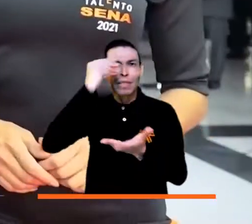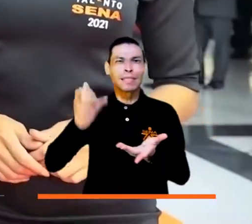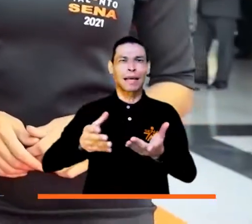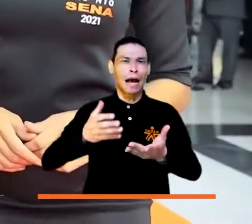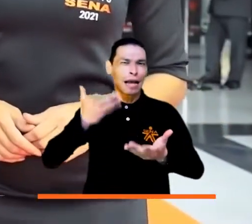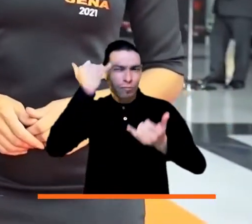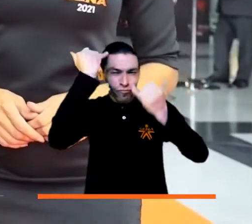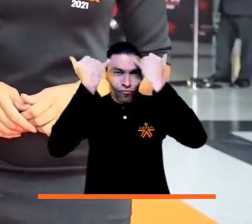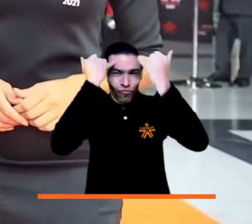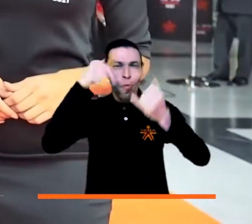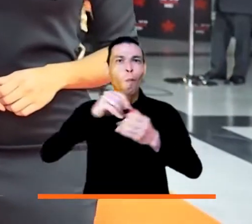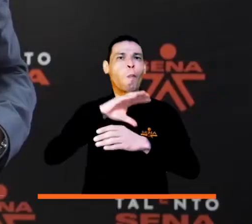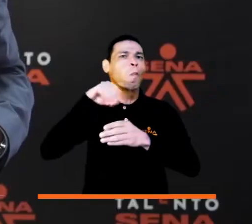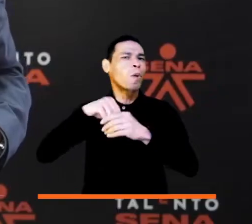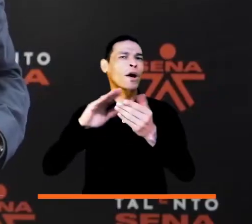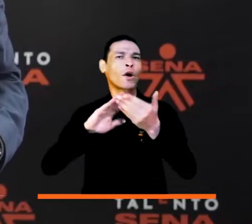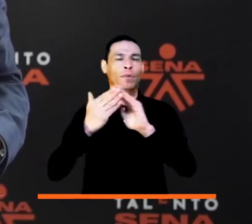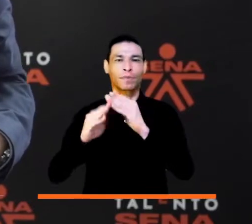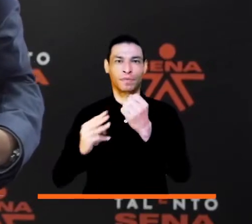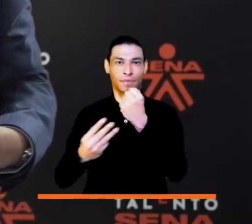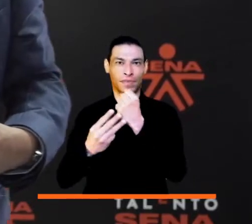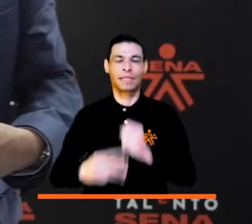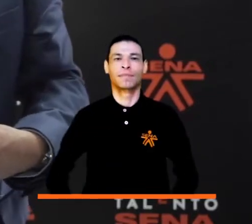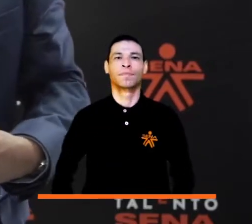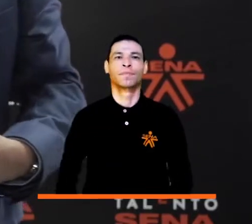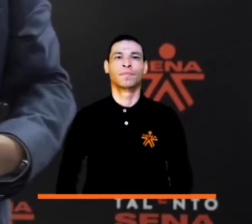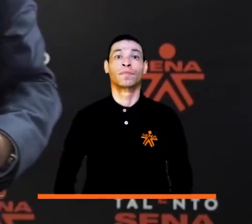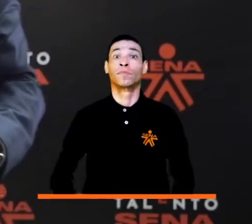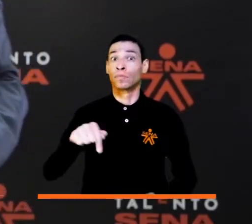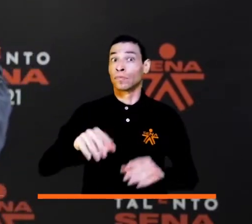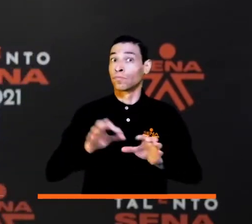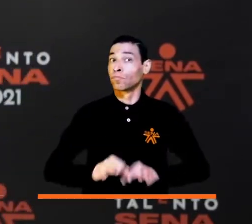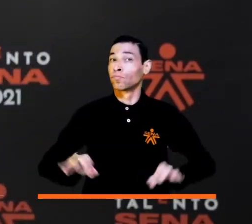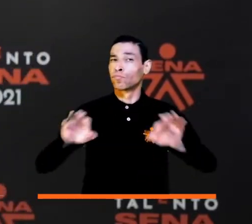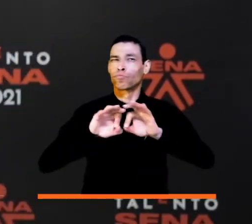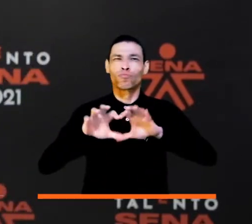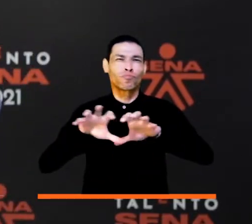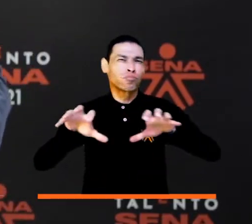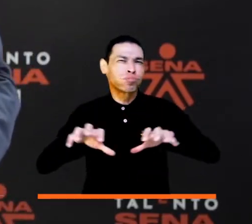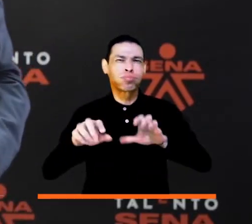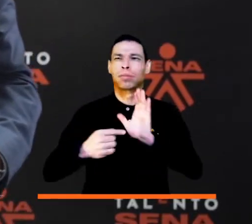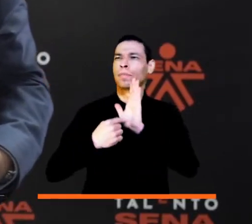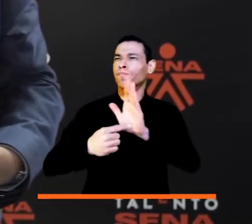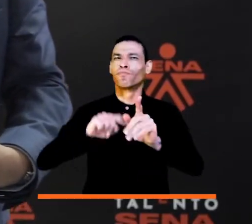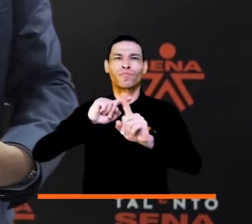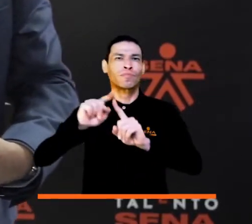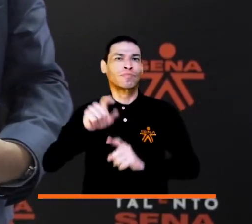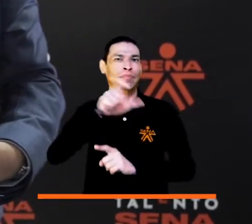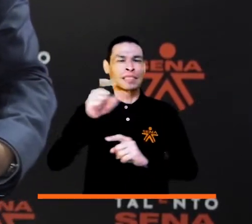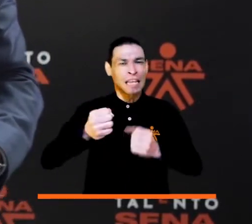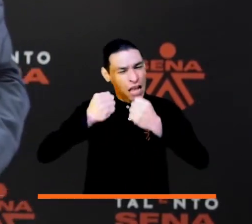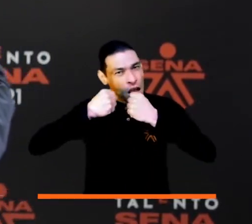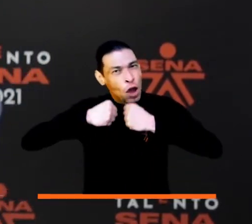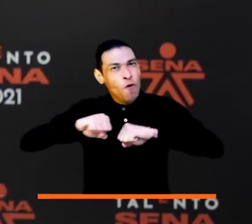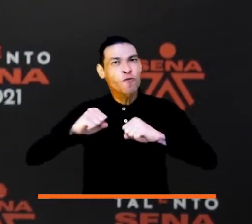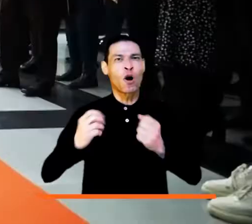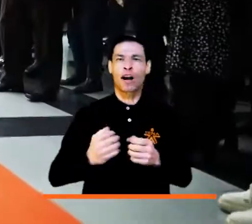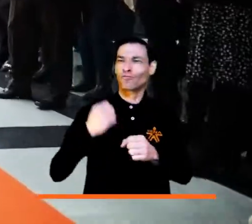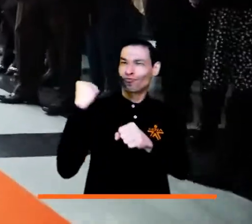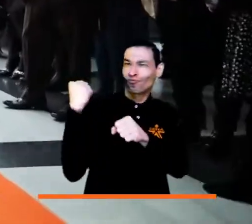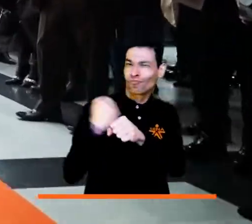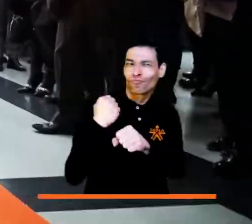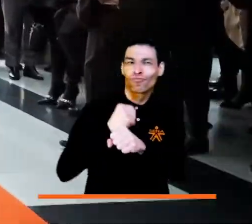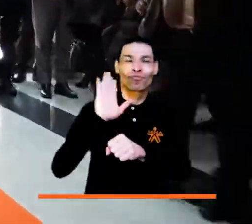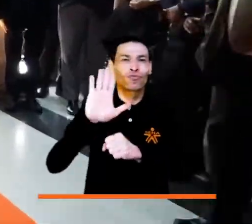creatividad de nuestra comunidad. Muy importante hoy el evento de hoy, o sea, se ve el esfuerzo de la gente, se ve el trabajo del